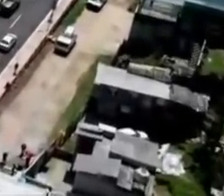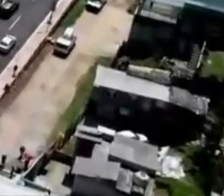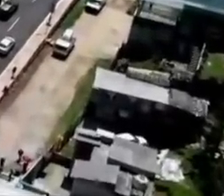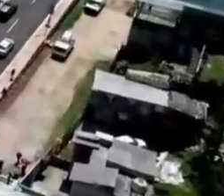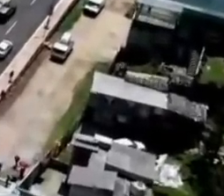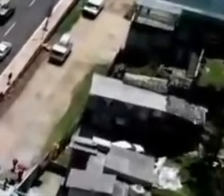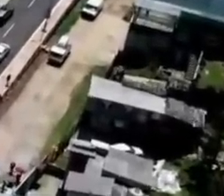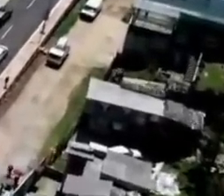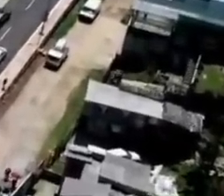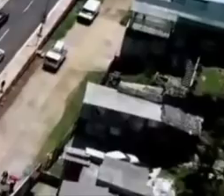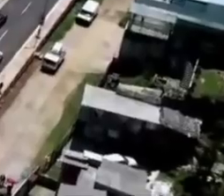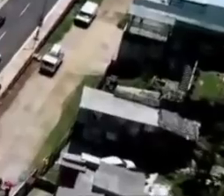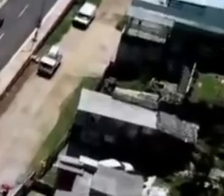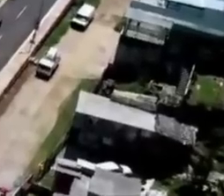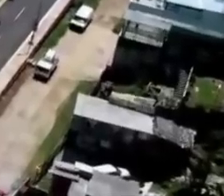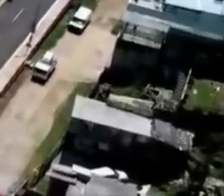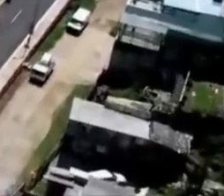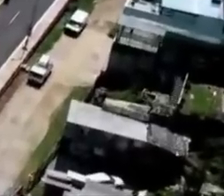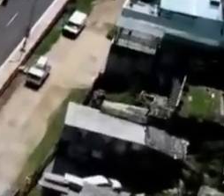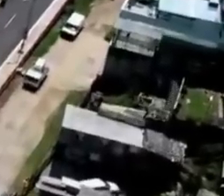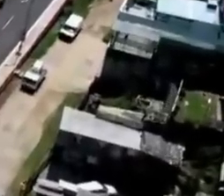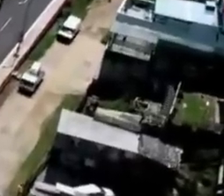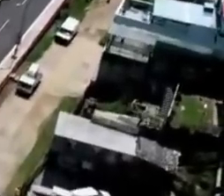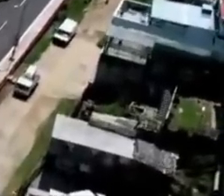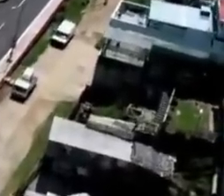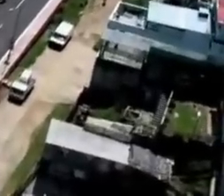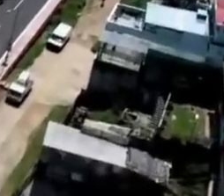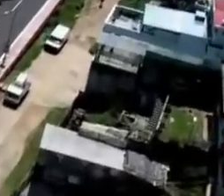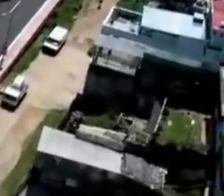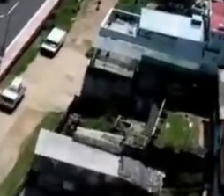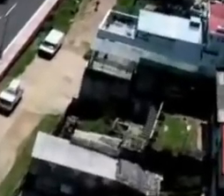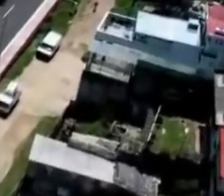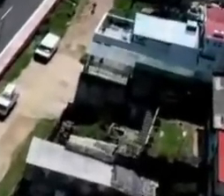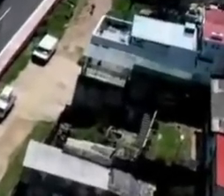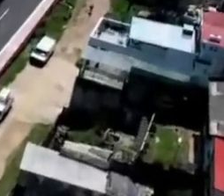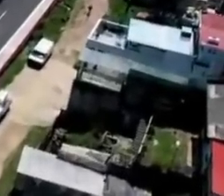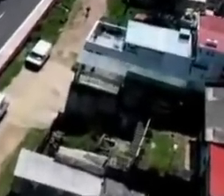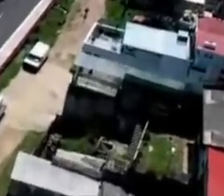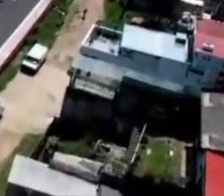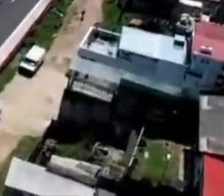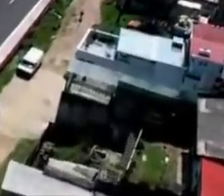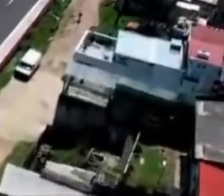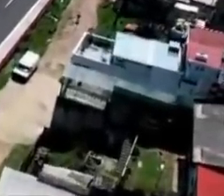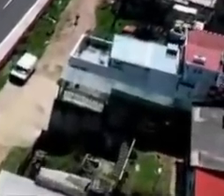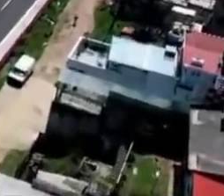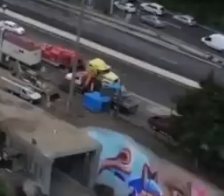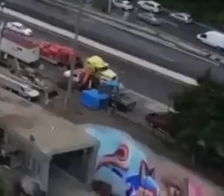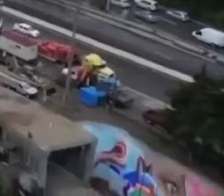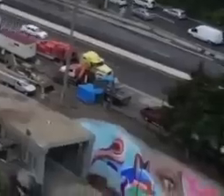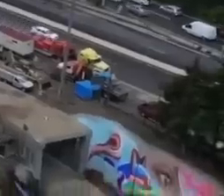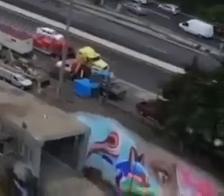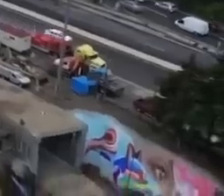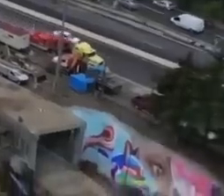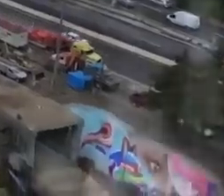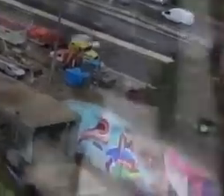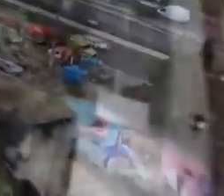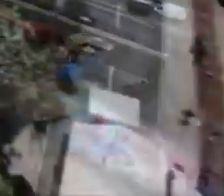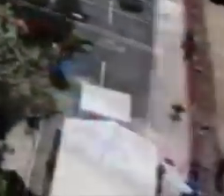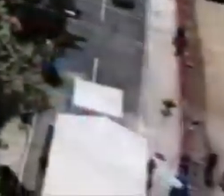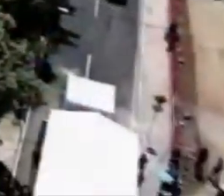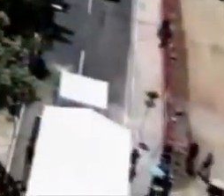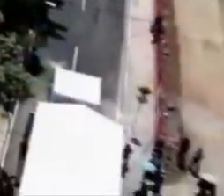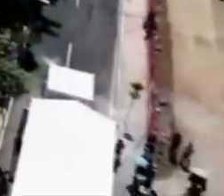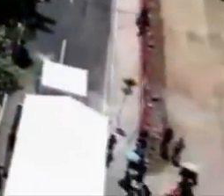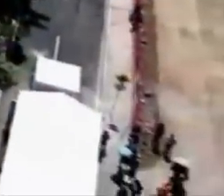Loma del Padre, Primero de Mayo, Centlapad y Cuntadero, y permitirá reducir el tiempo de